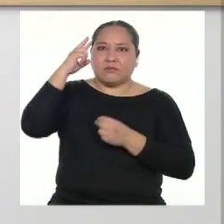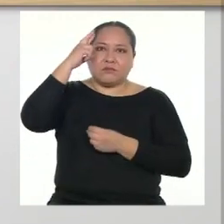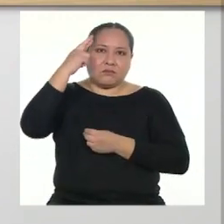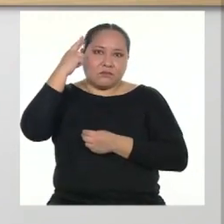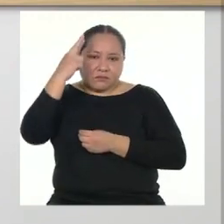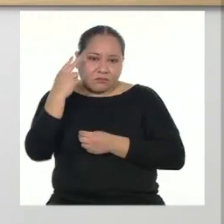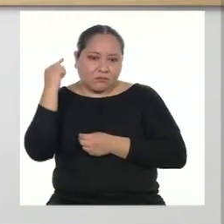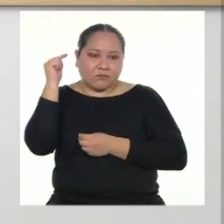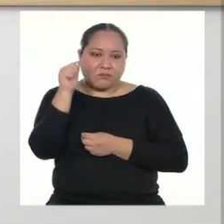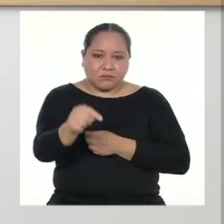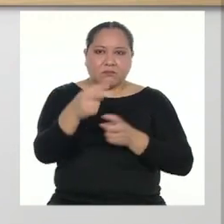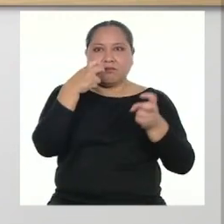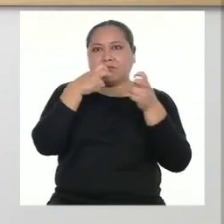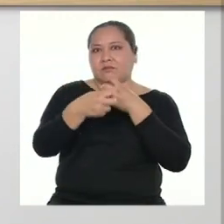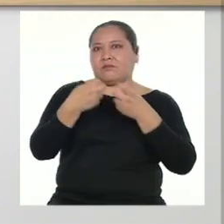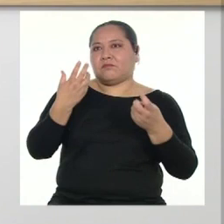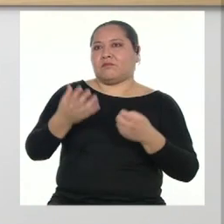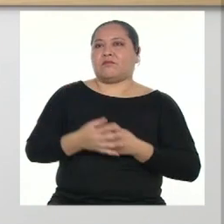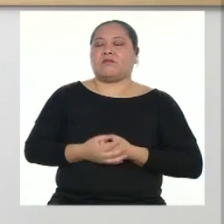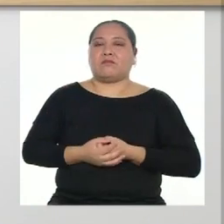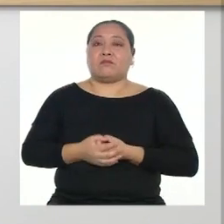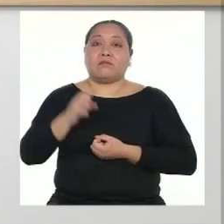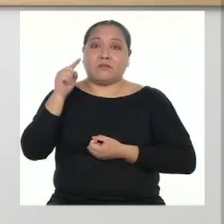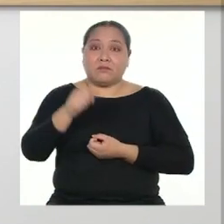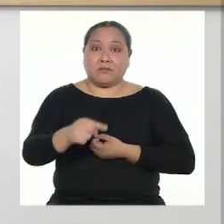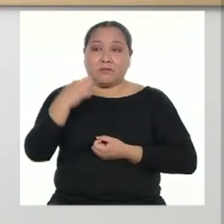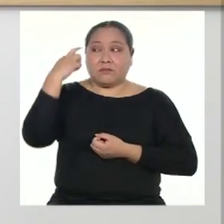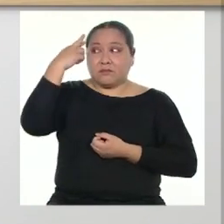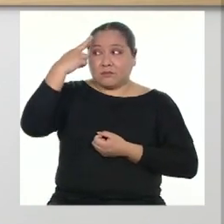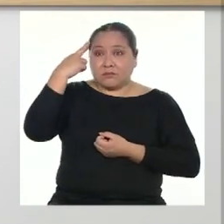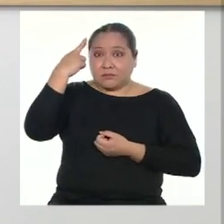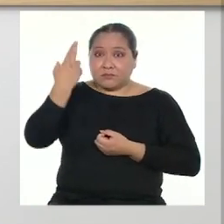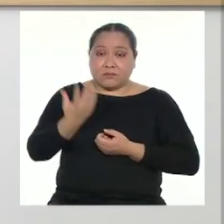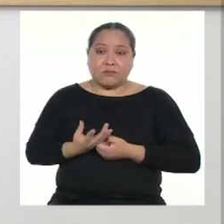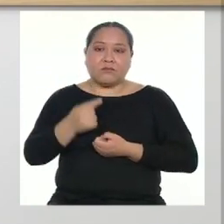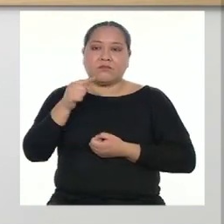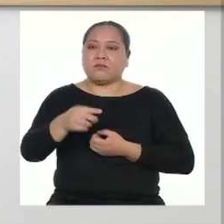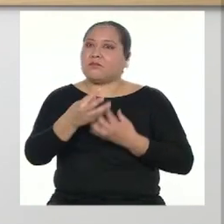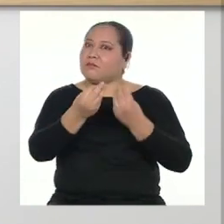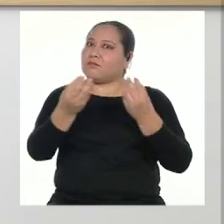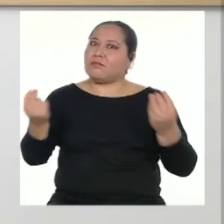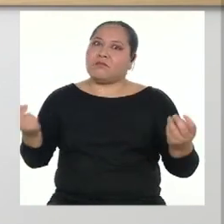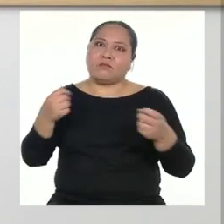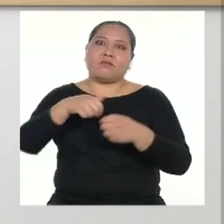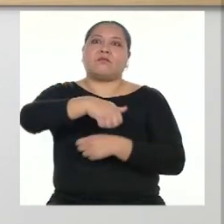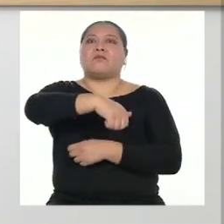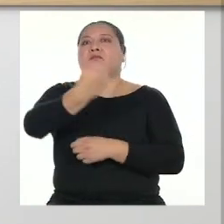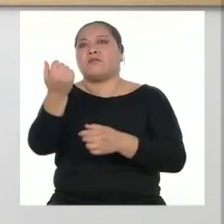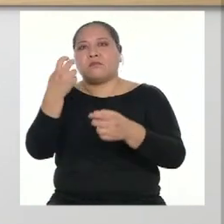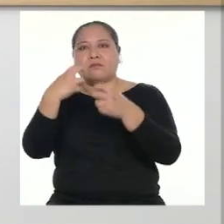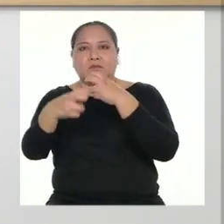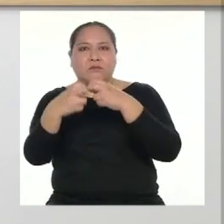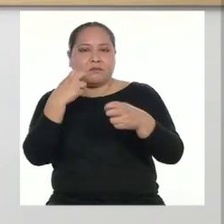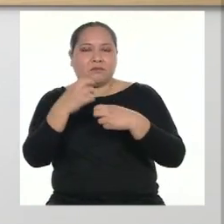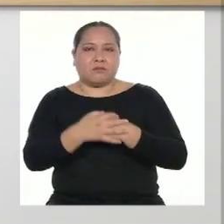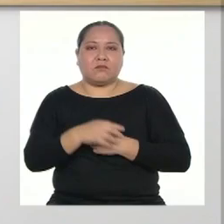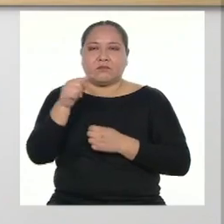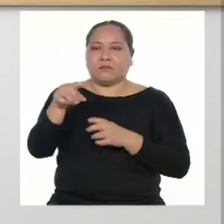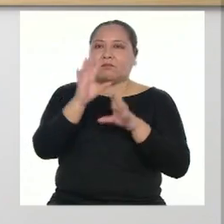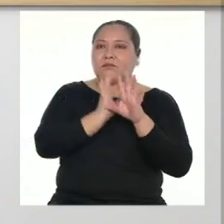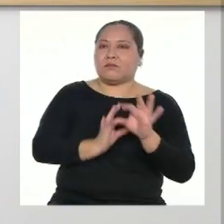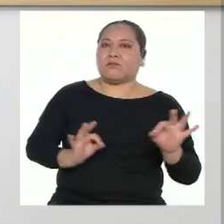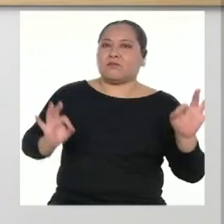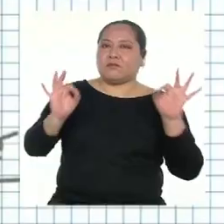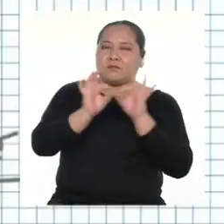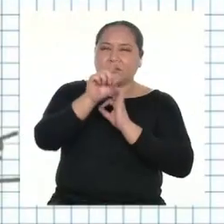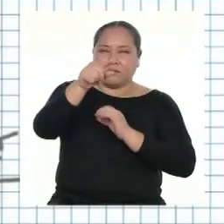a un mismo problema. Y esas causas llevan a muchas consecuencias también. Es muy importante que